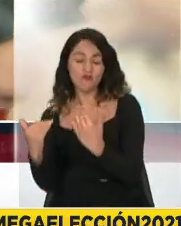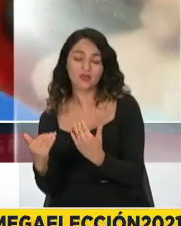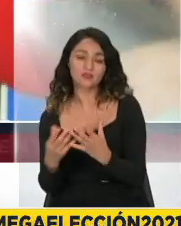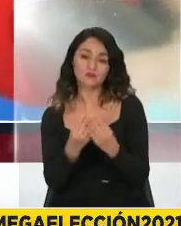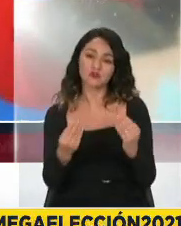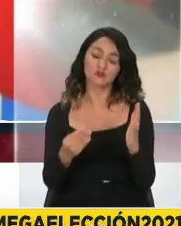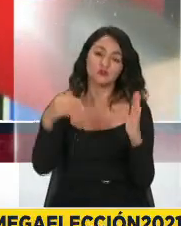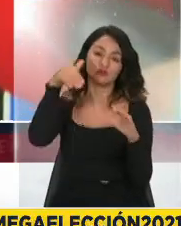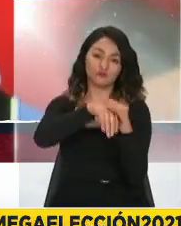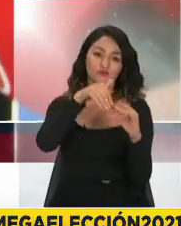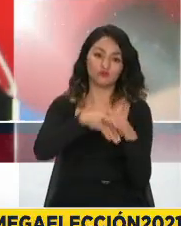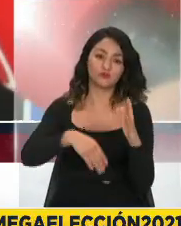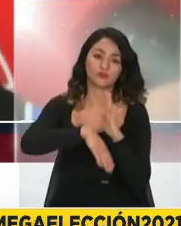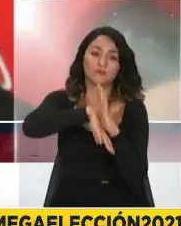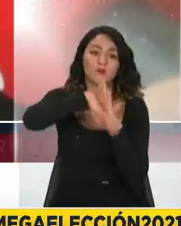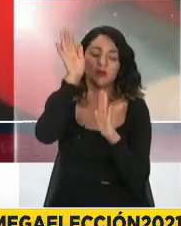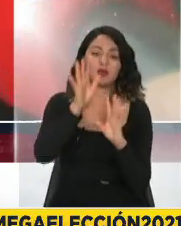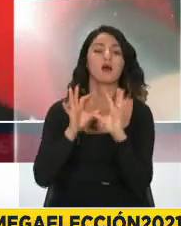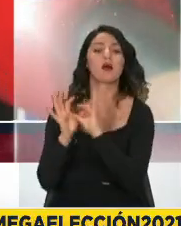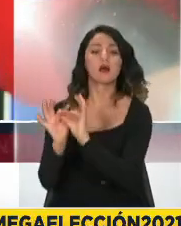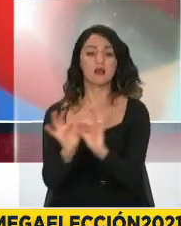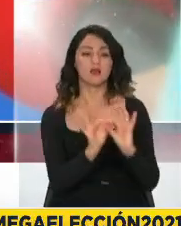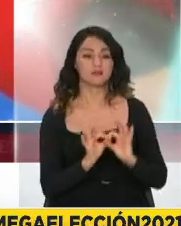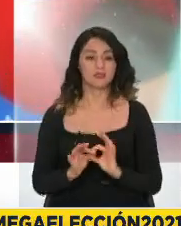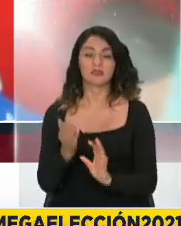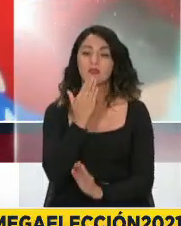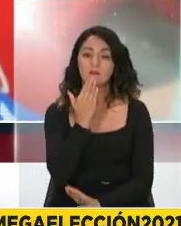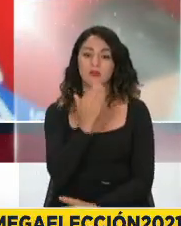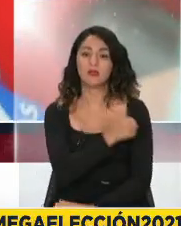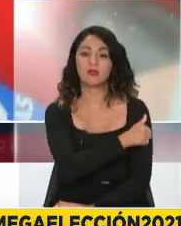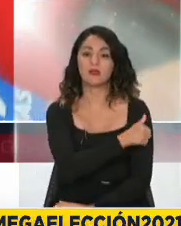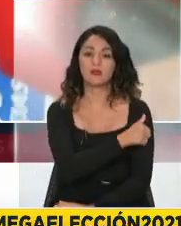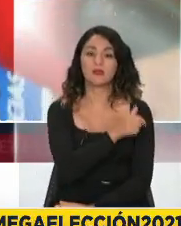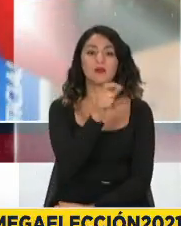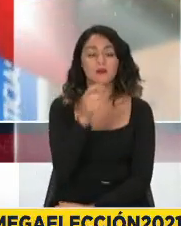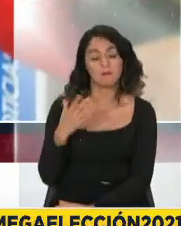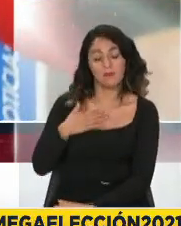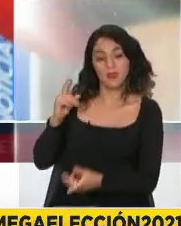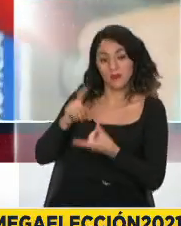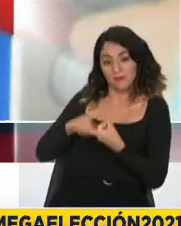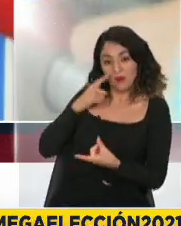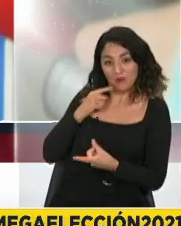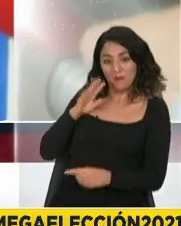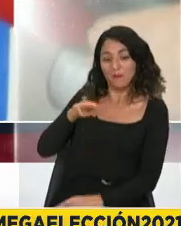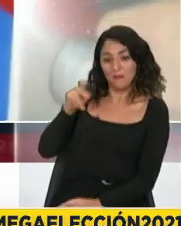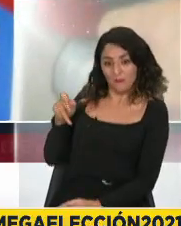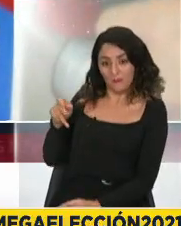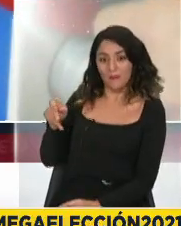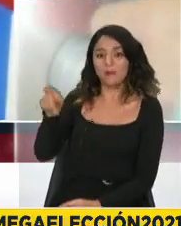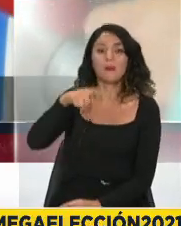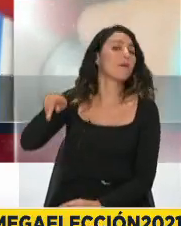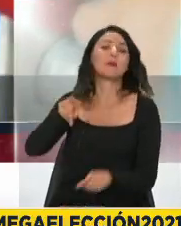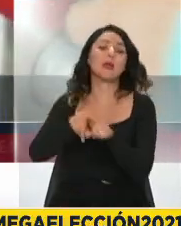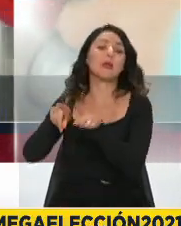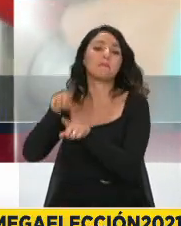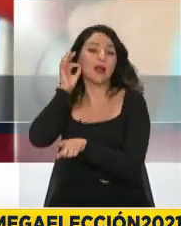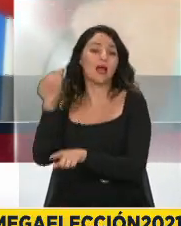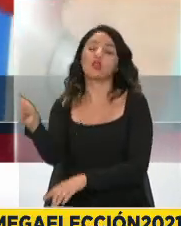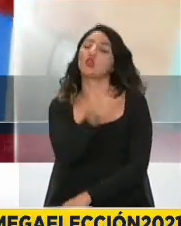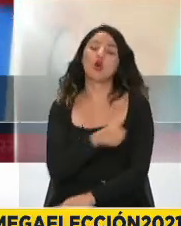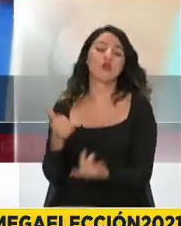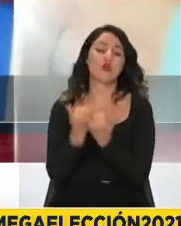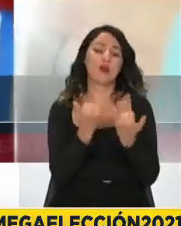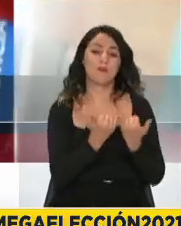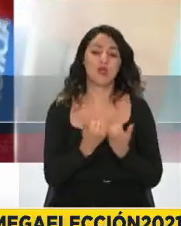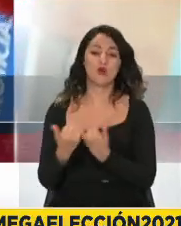mayoría. Agradecerle también y aprovecho que están acá a mi marido, a mis papás, a mis hermanas, a todos los amigos que